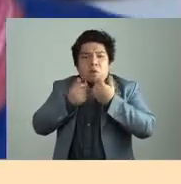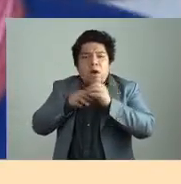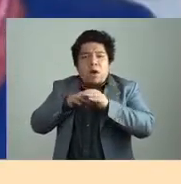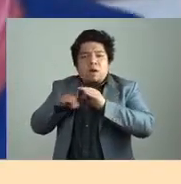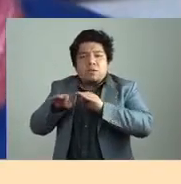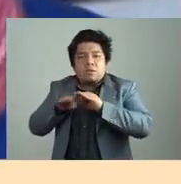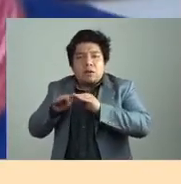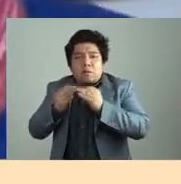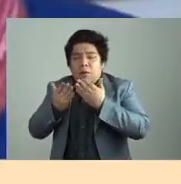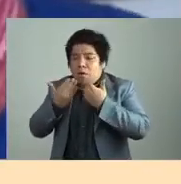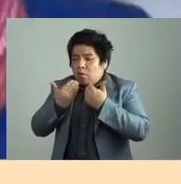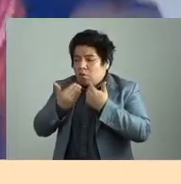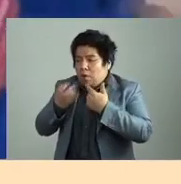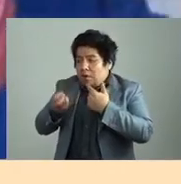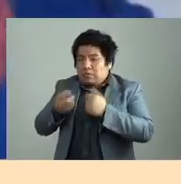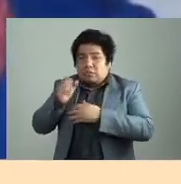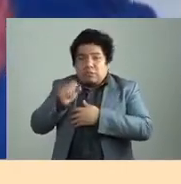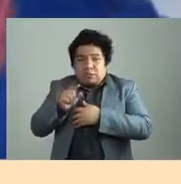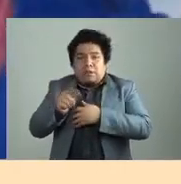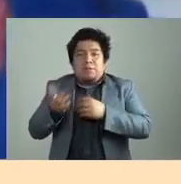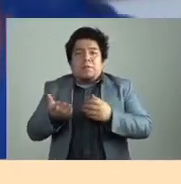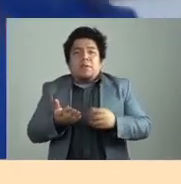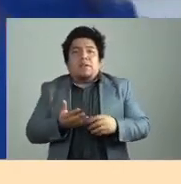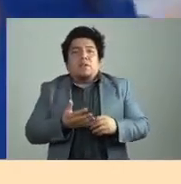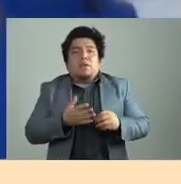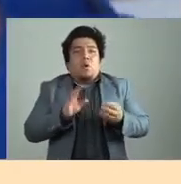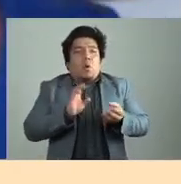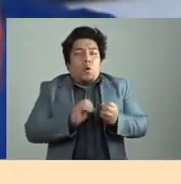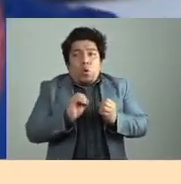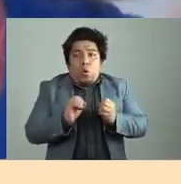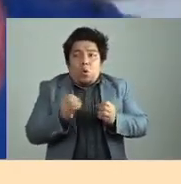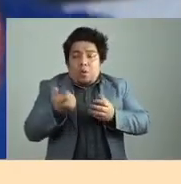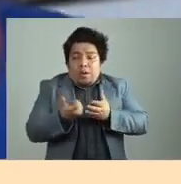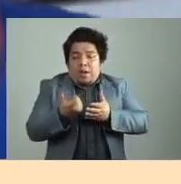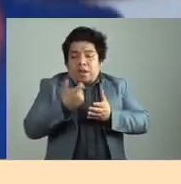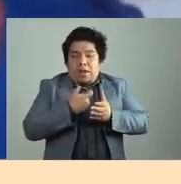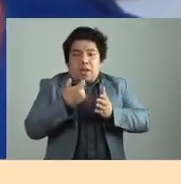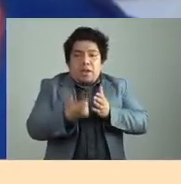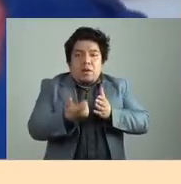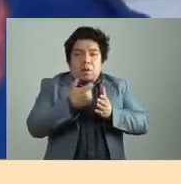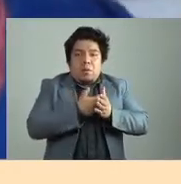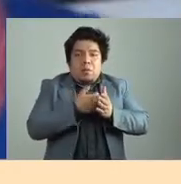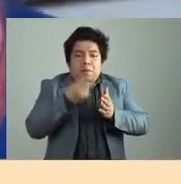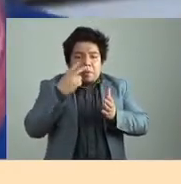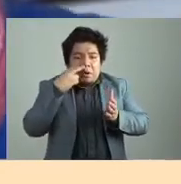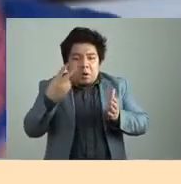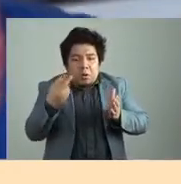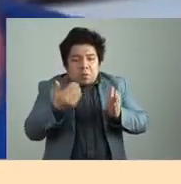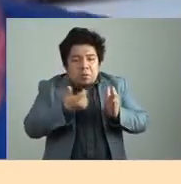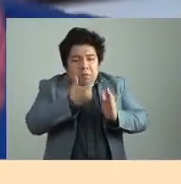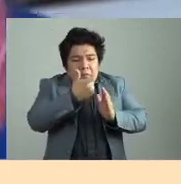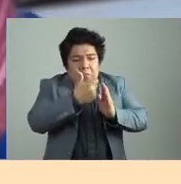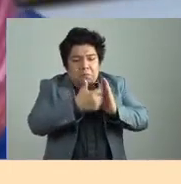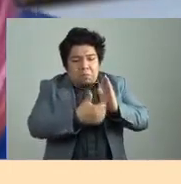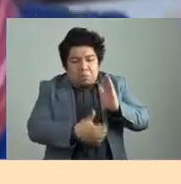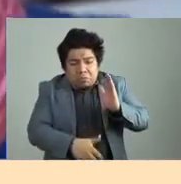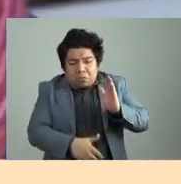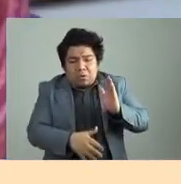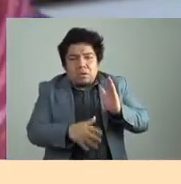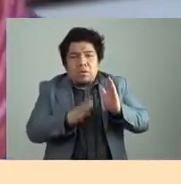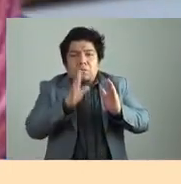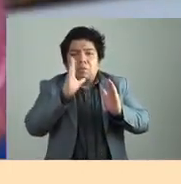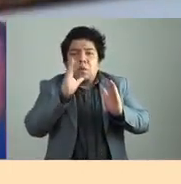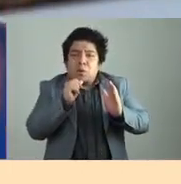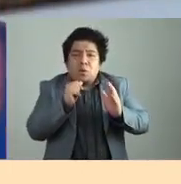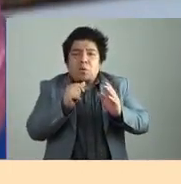incrementa como que los salarios siempre más son bajos que no te permite de ser autónomo